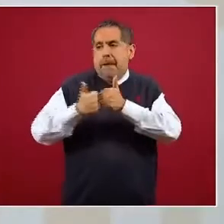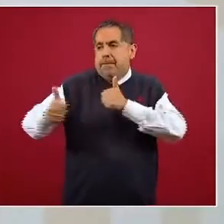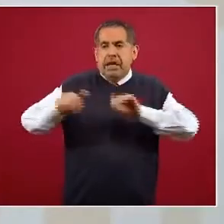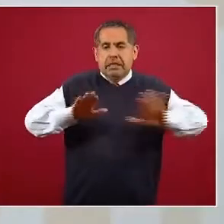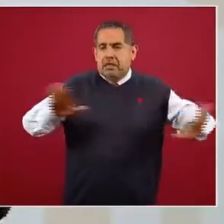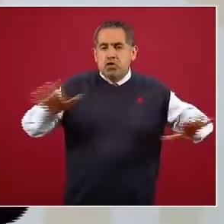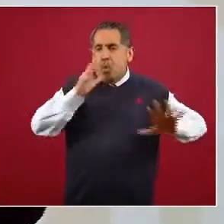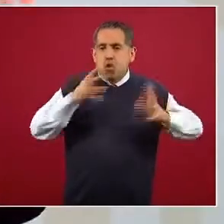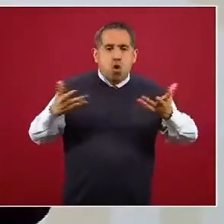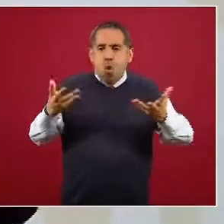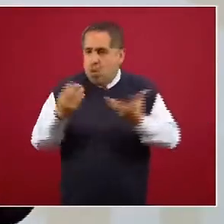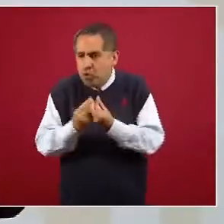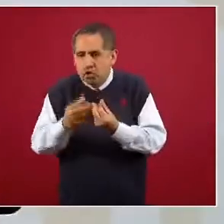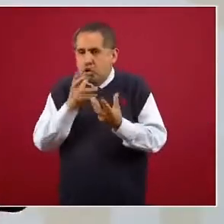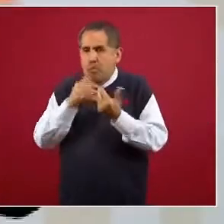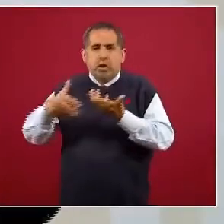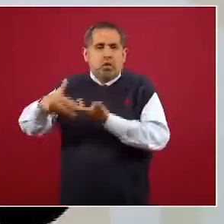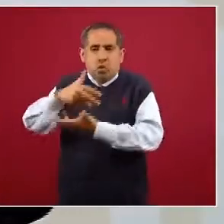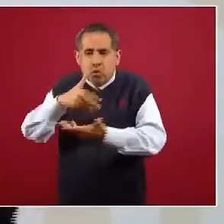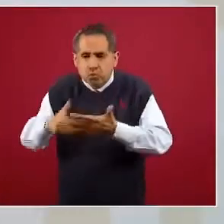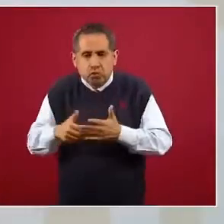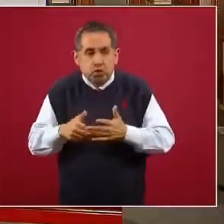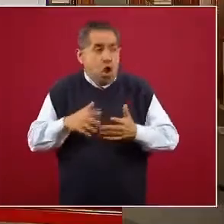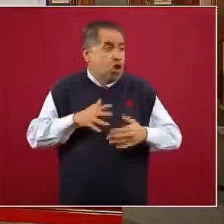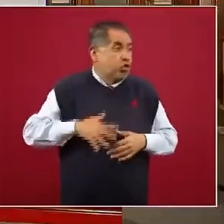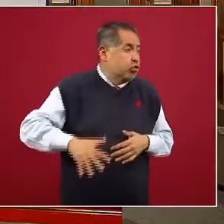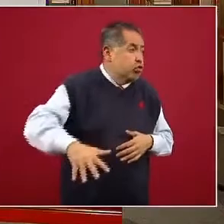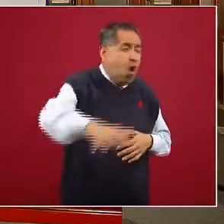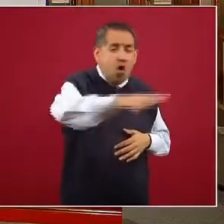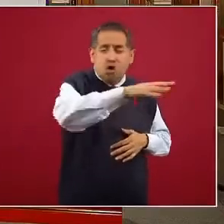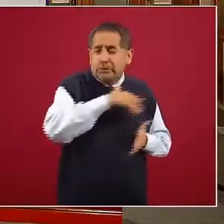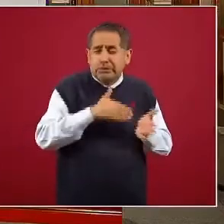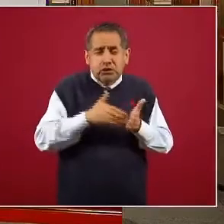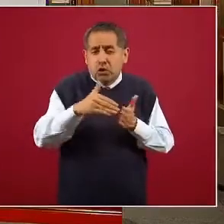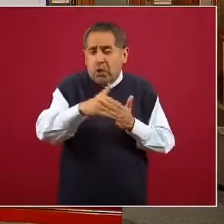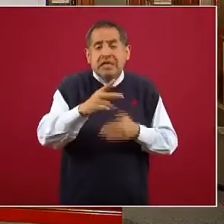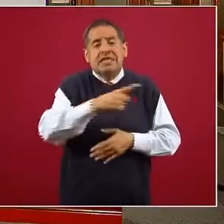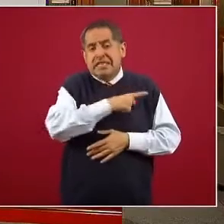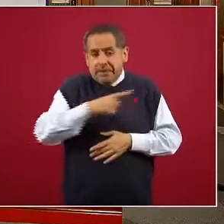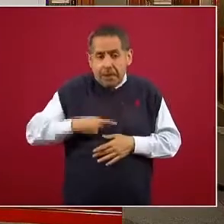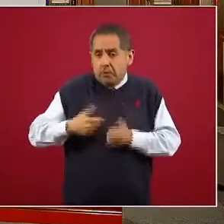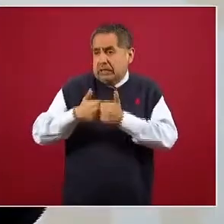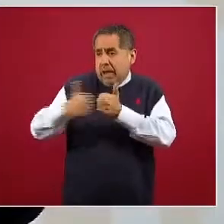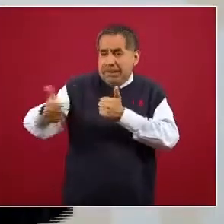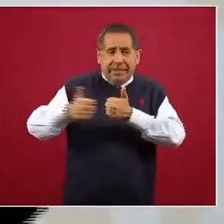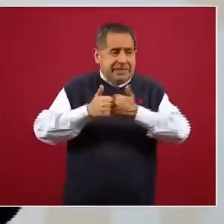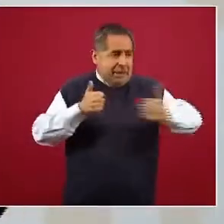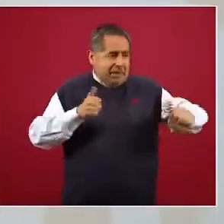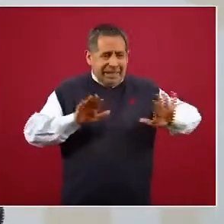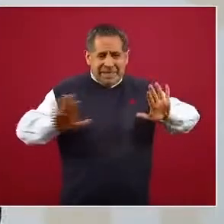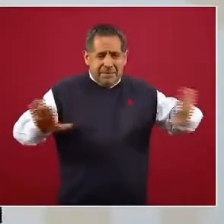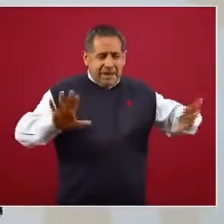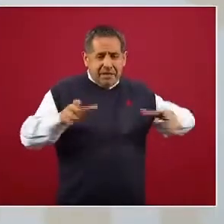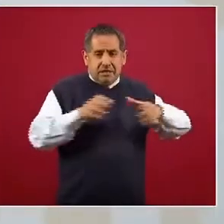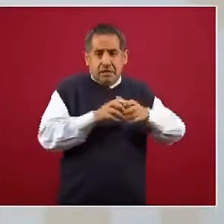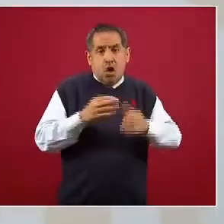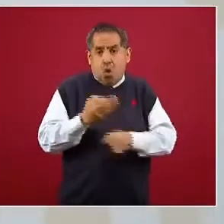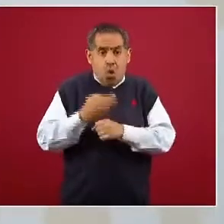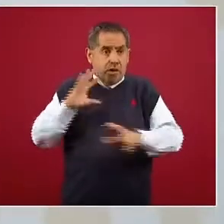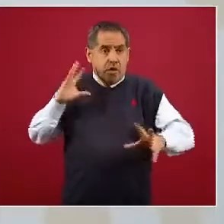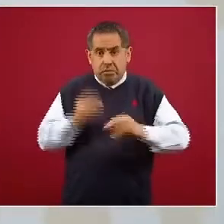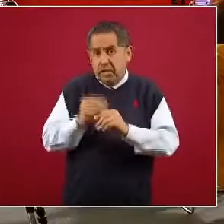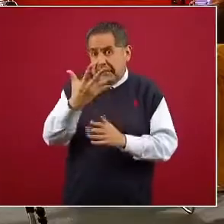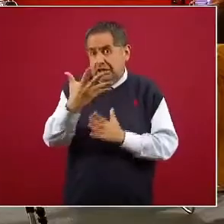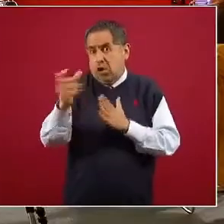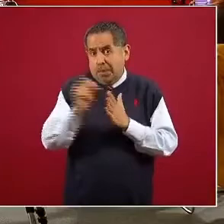distantes y necesitamos hacerlo de manera masiva, por millones. Lo hemos necesitado, ya llevamos 5 meses en